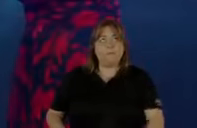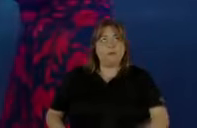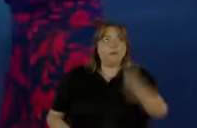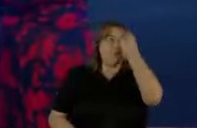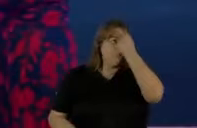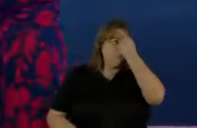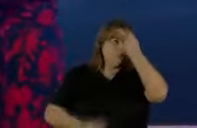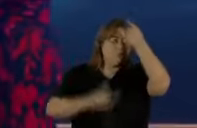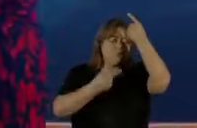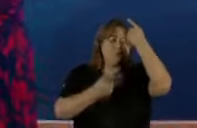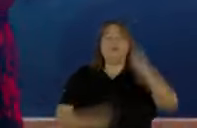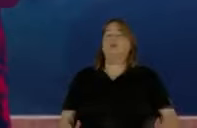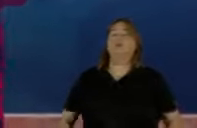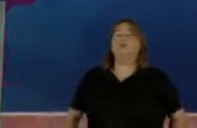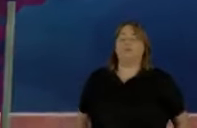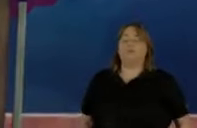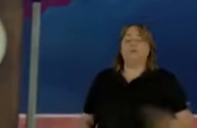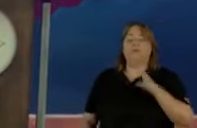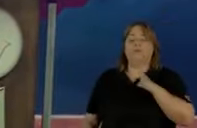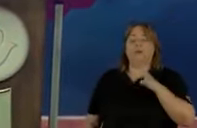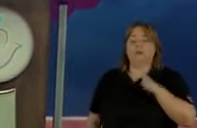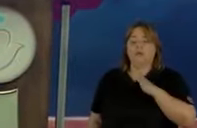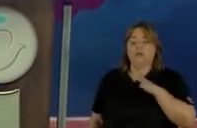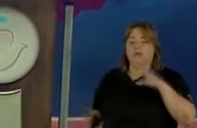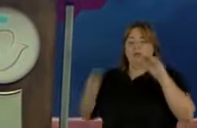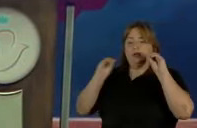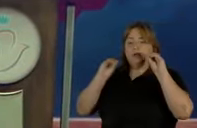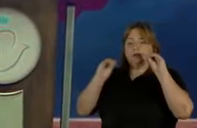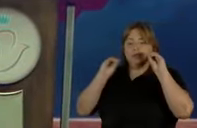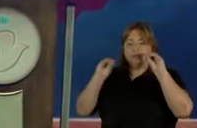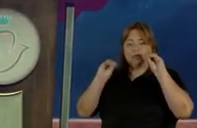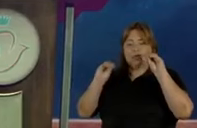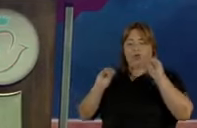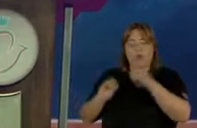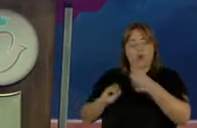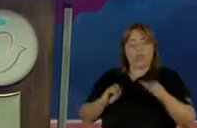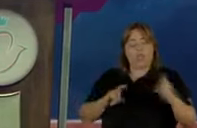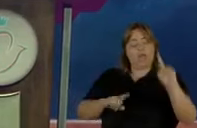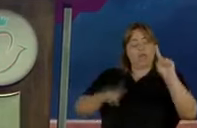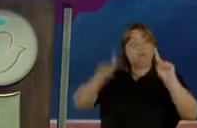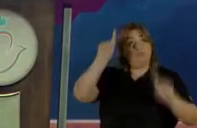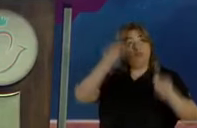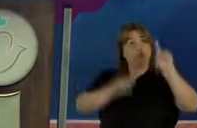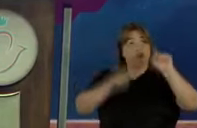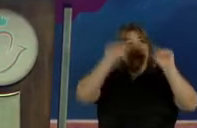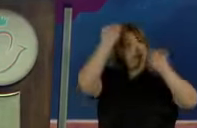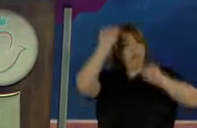¿verdad? Hasta ahora vamos bien. Qué bueno. Esto es una enseñanza. Cualquier duda, pregúntale a Dios por